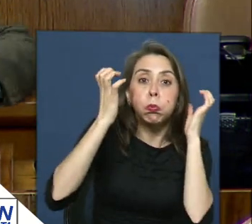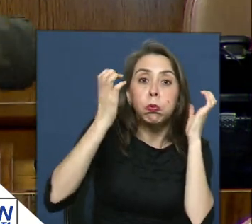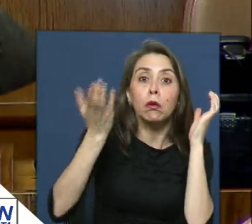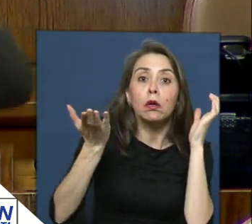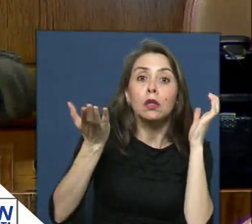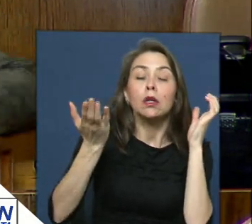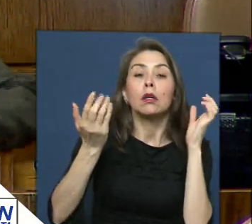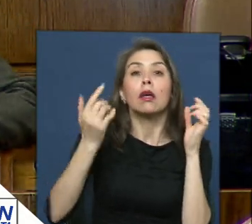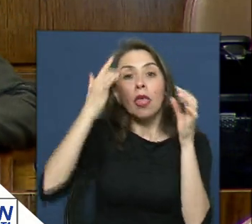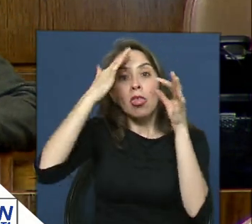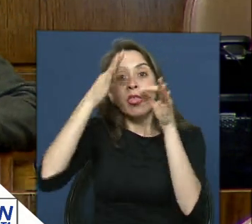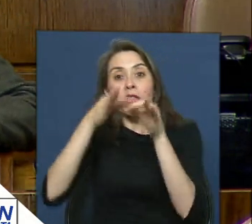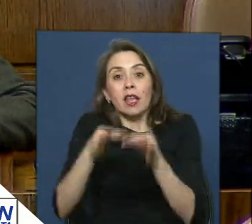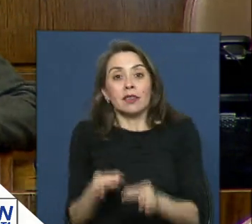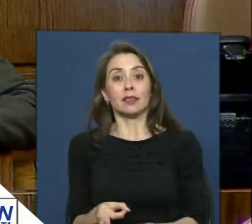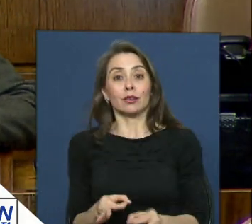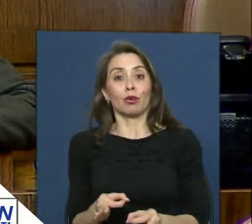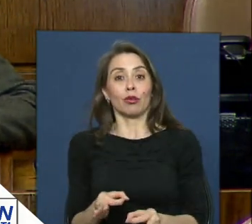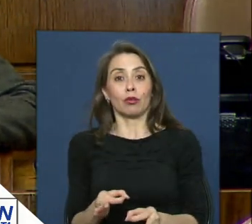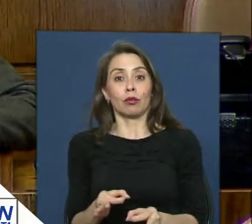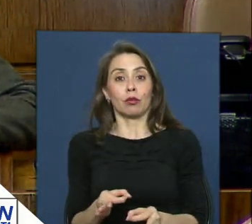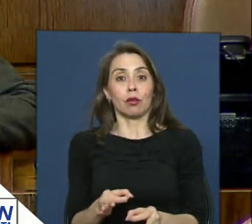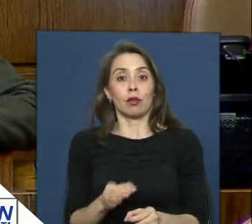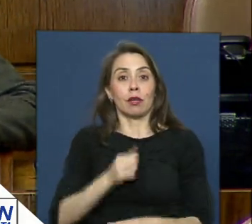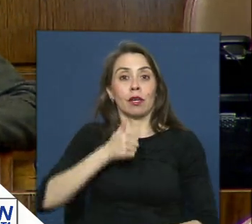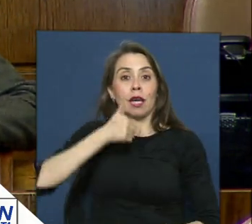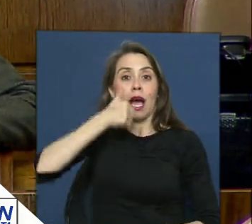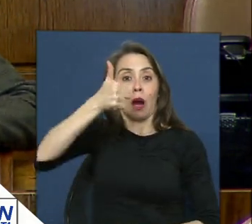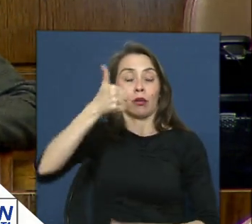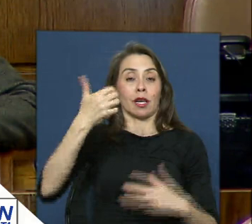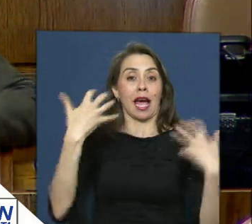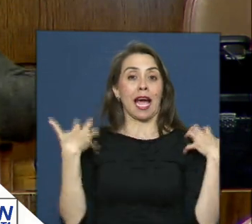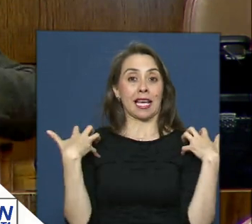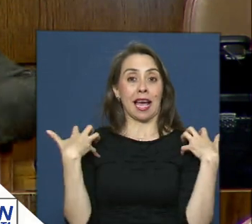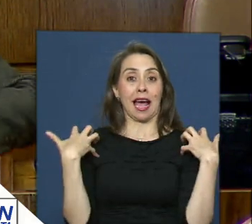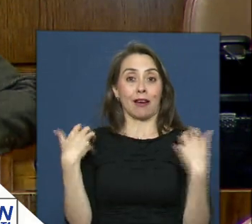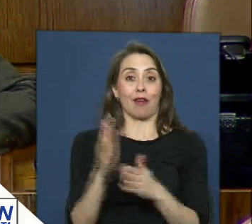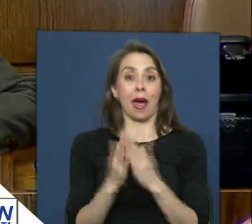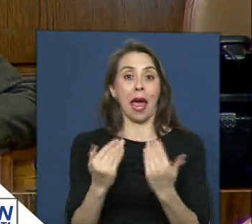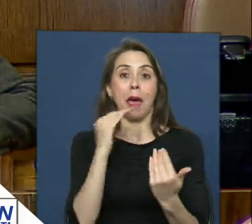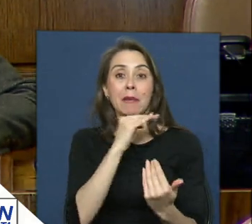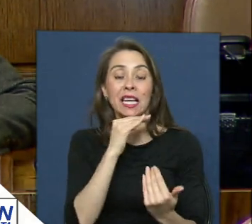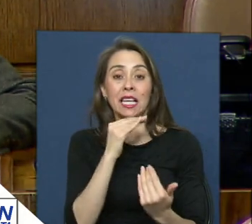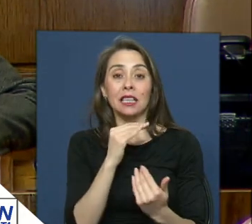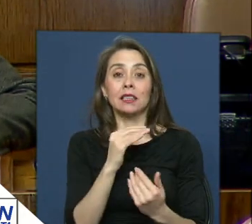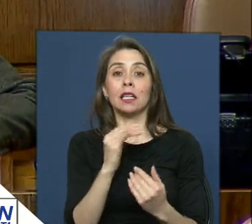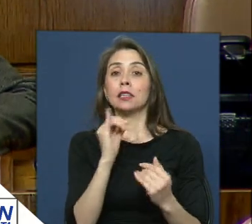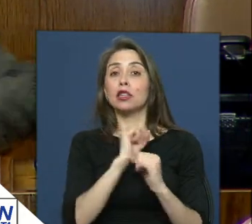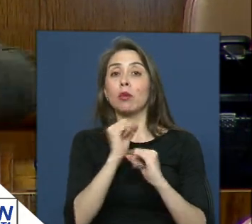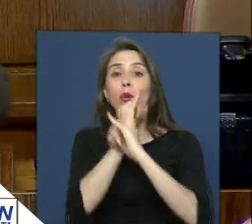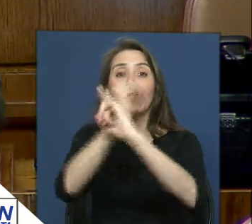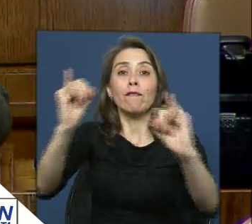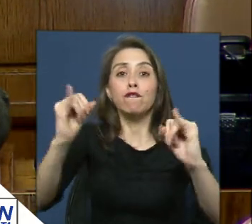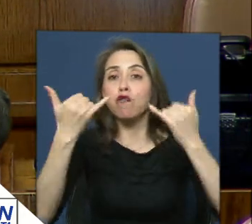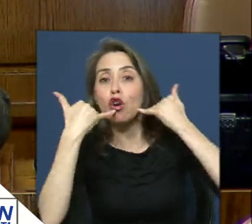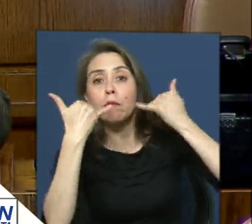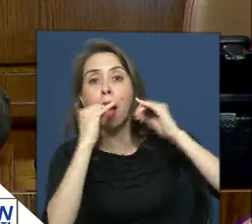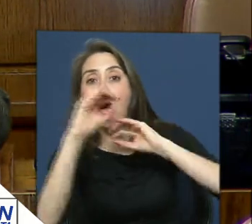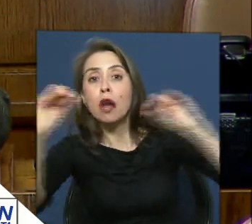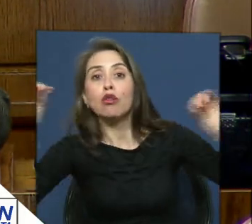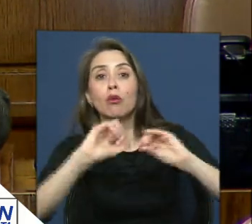las decisiones que toma la autoridad a cargo de la emergencia puedan ser erradas. Y de